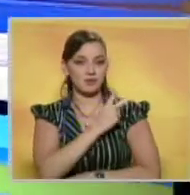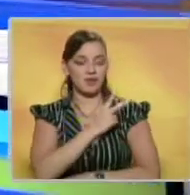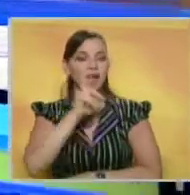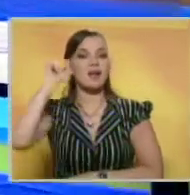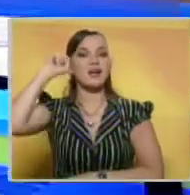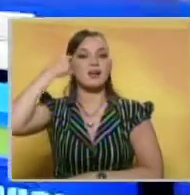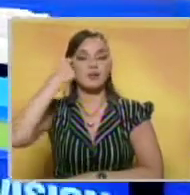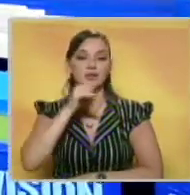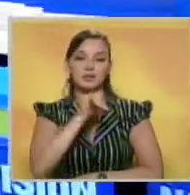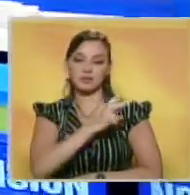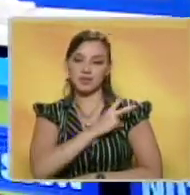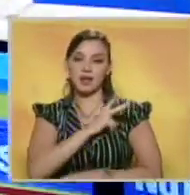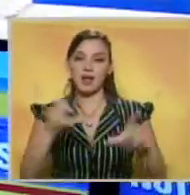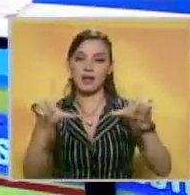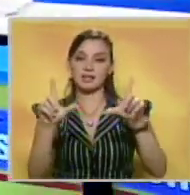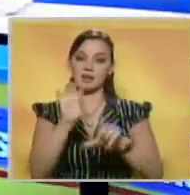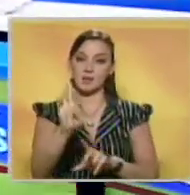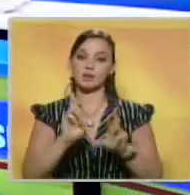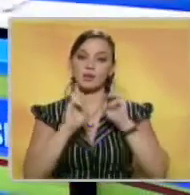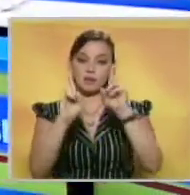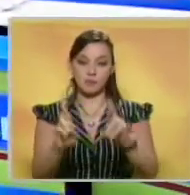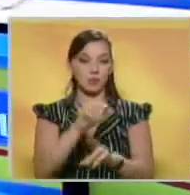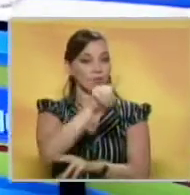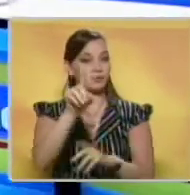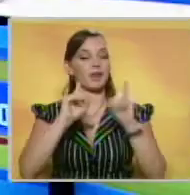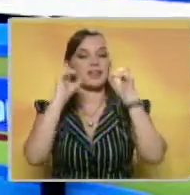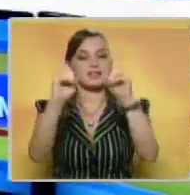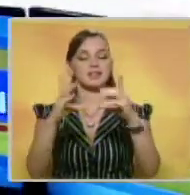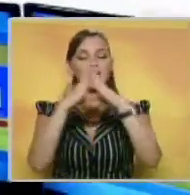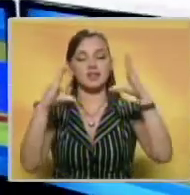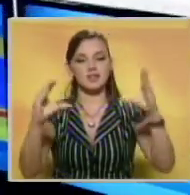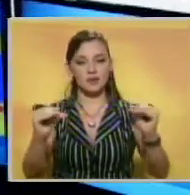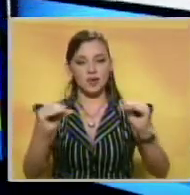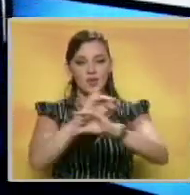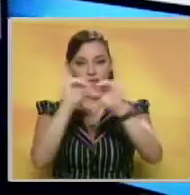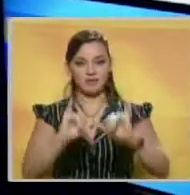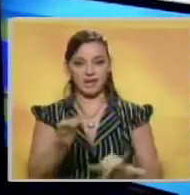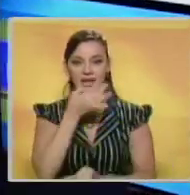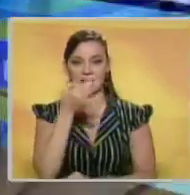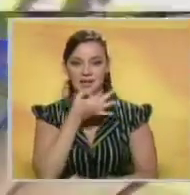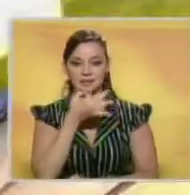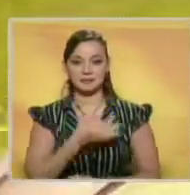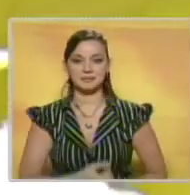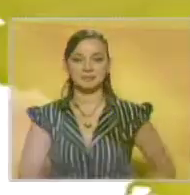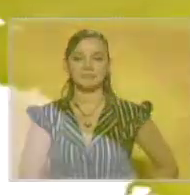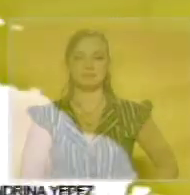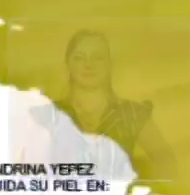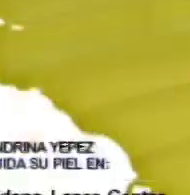recuerden, Noticiero Venevisión, Canal 4 reporta. Y ustedes deciden. Que tengan todos feliz tarde.